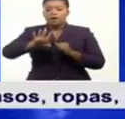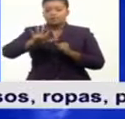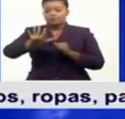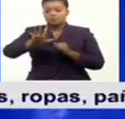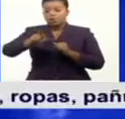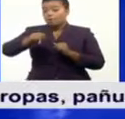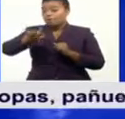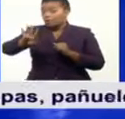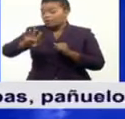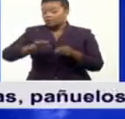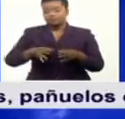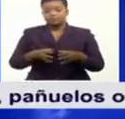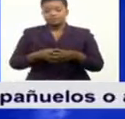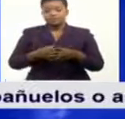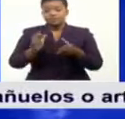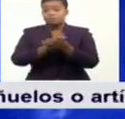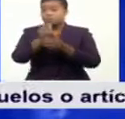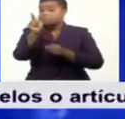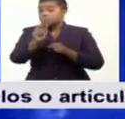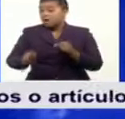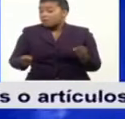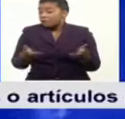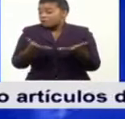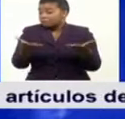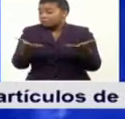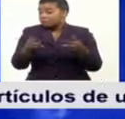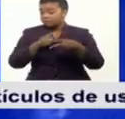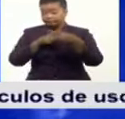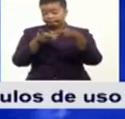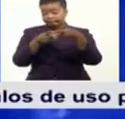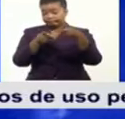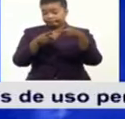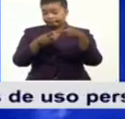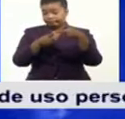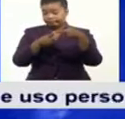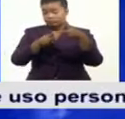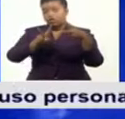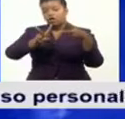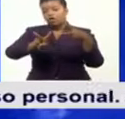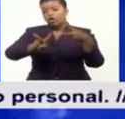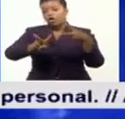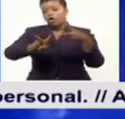445,4. Mayabeque en segundo lugar,